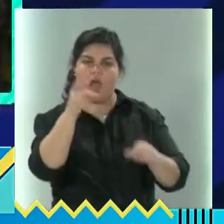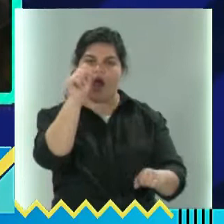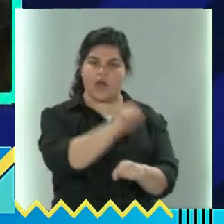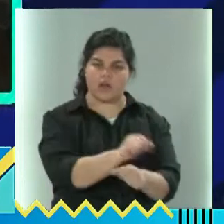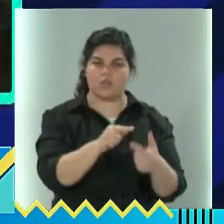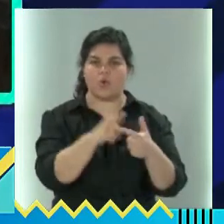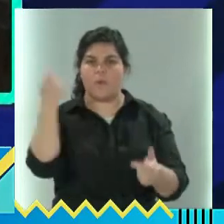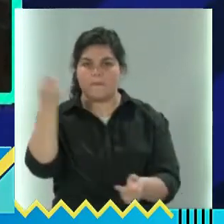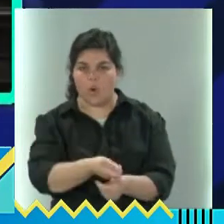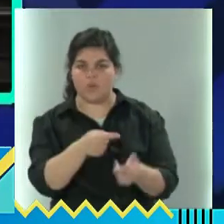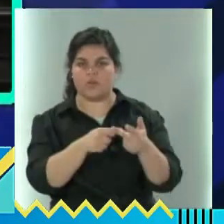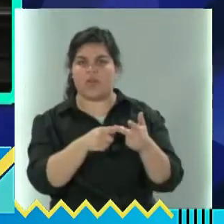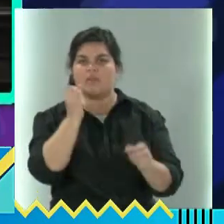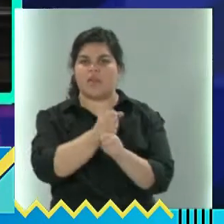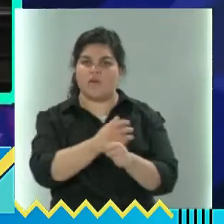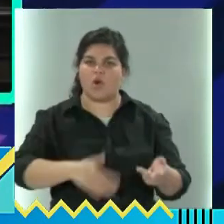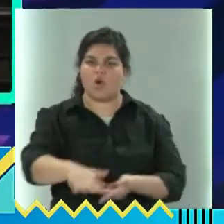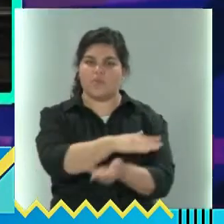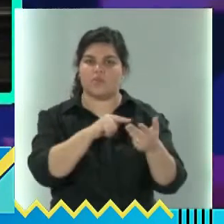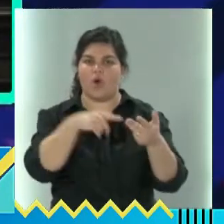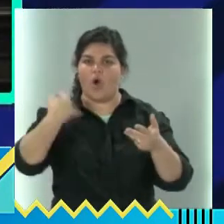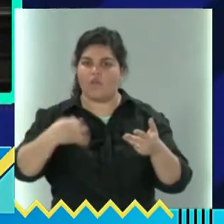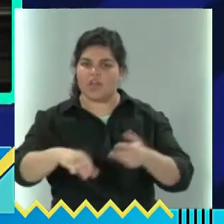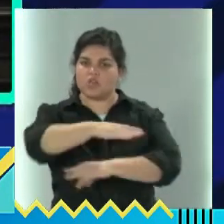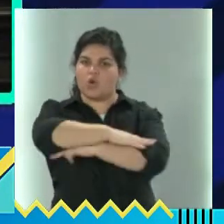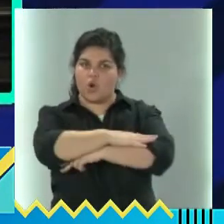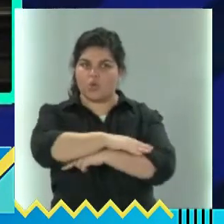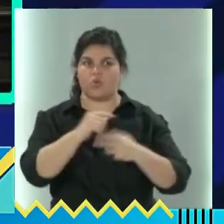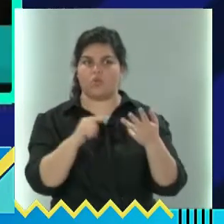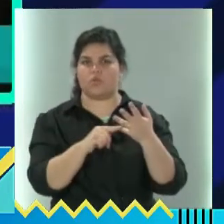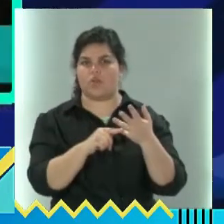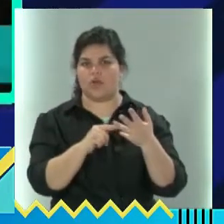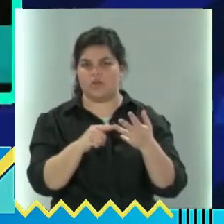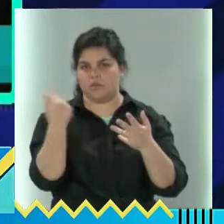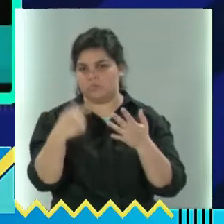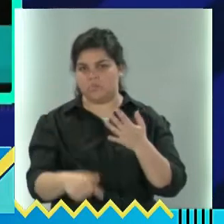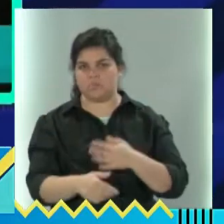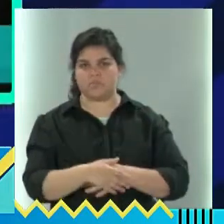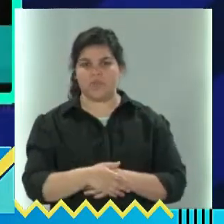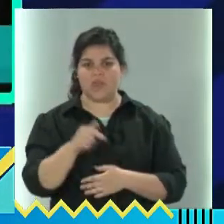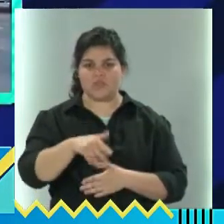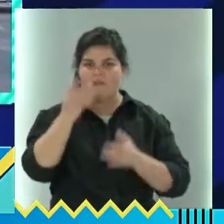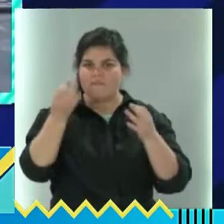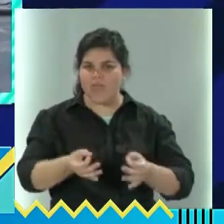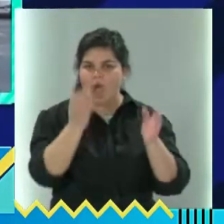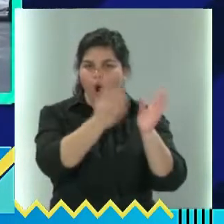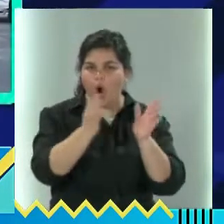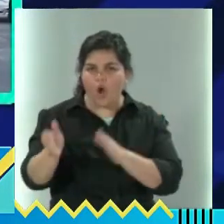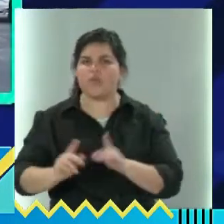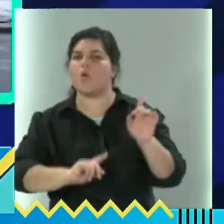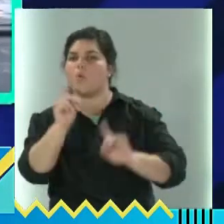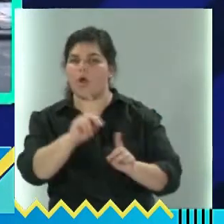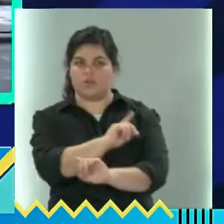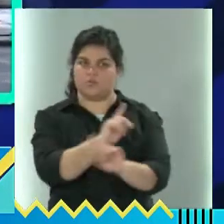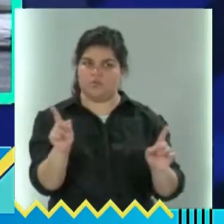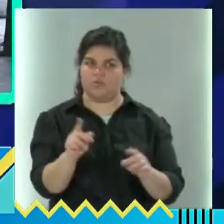multa, trabajo comunitario, obligaciones de conducta, el decomiso. No es que da un orden de prelación, porque si es una